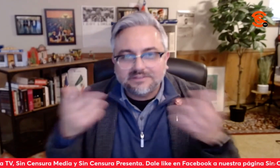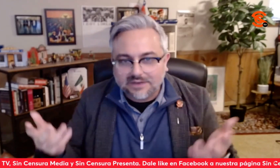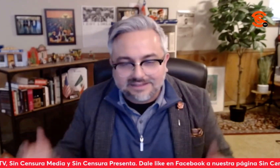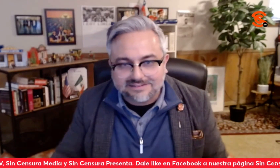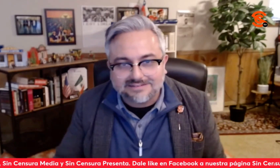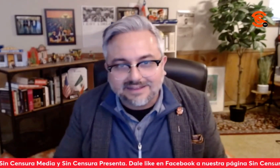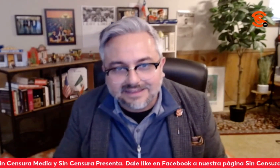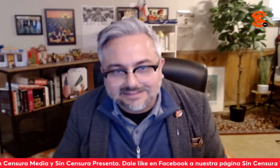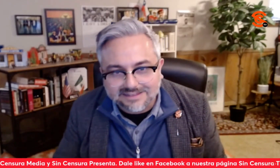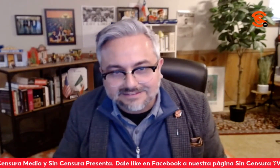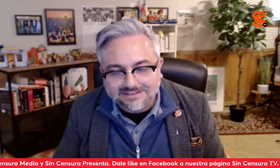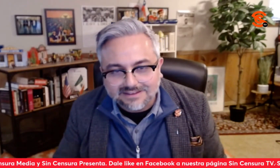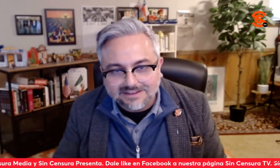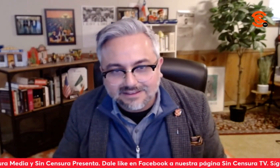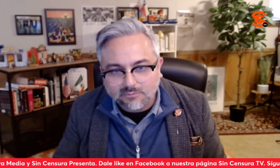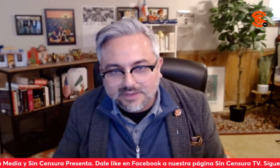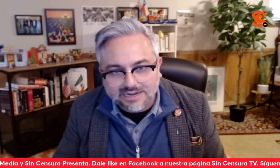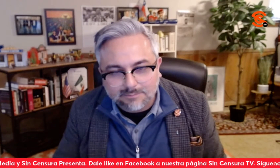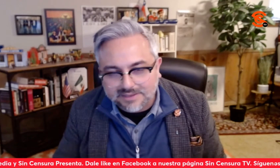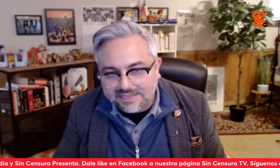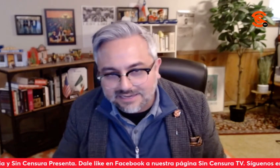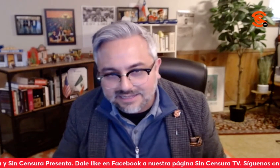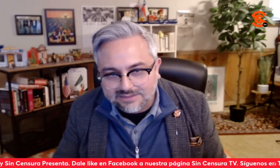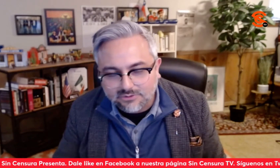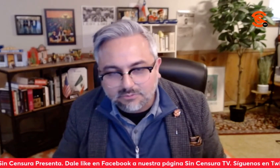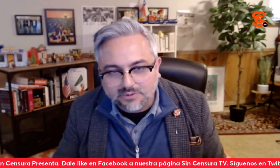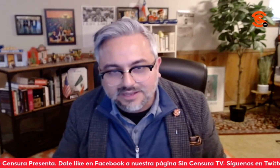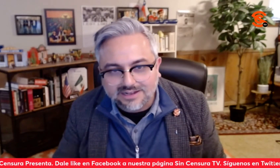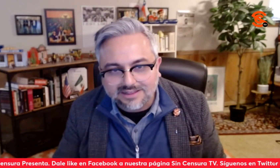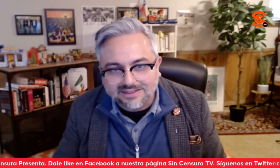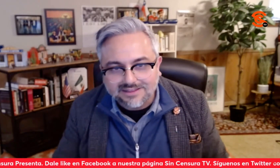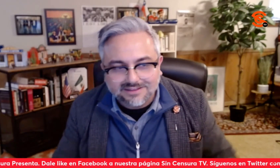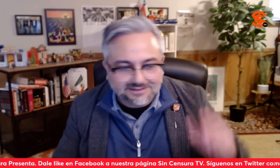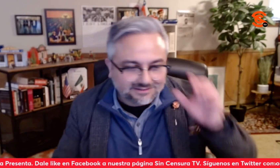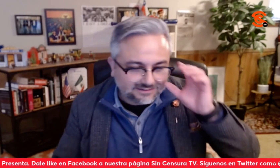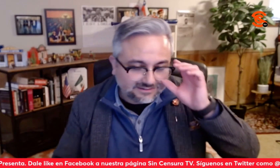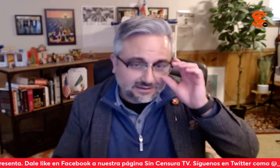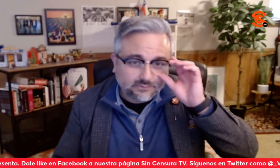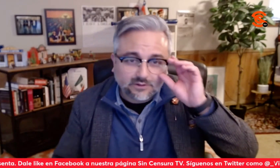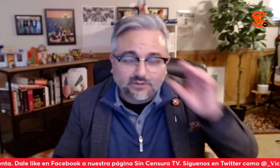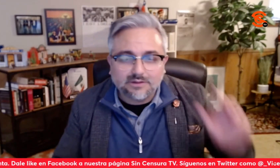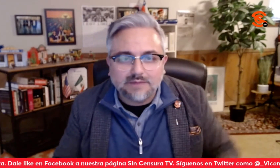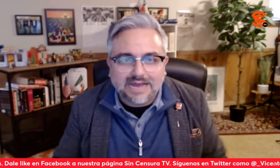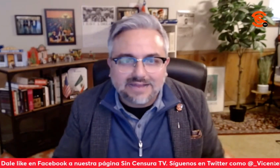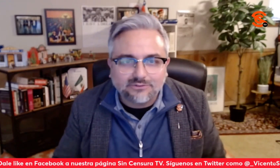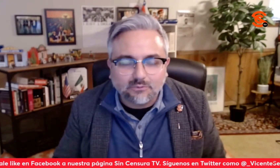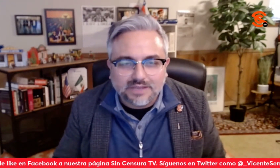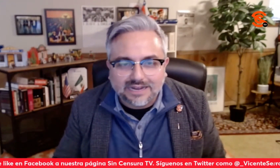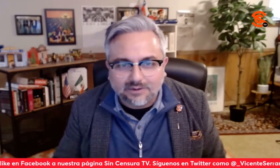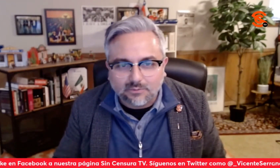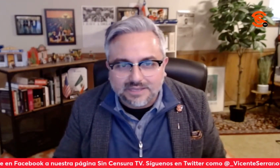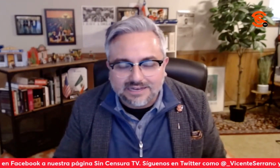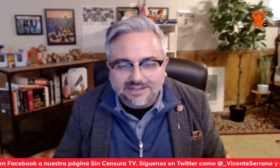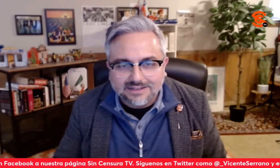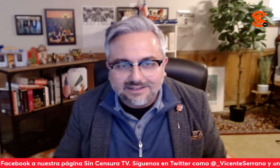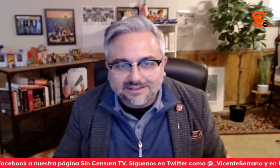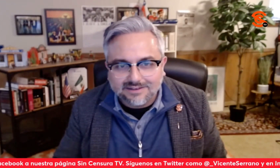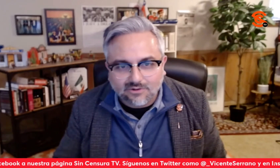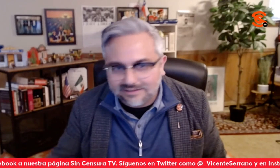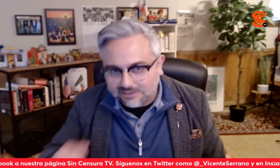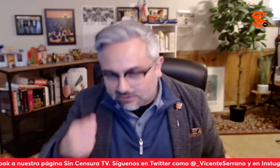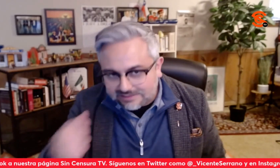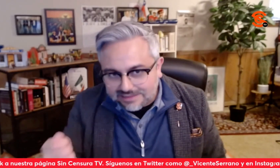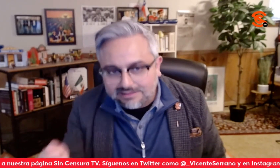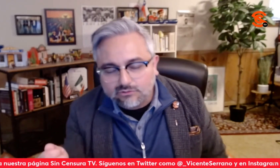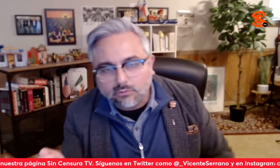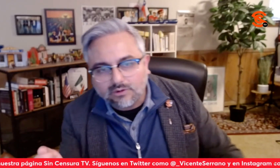ofreciendo una de estas tarjetas muy a la Peña Nieto muy a la eh Alfredo del ma muy a la erubiel eh